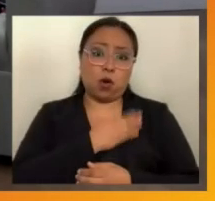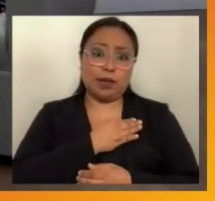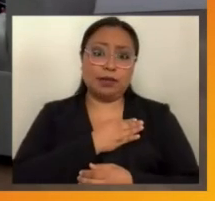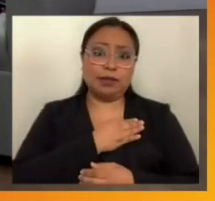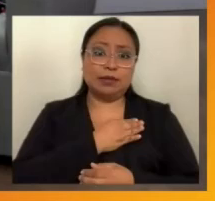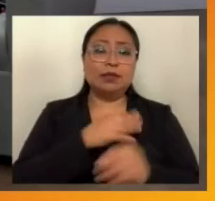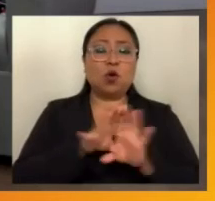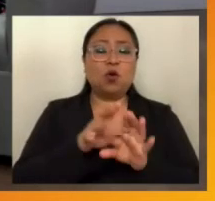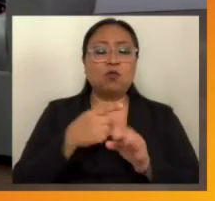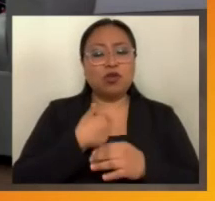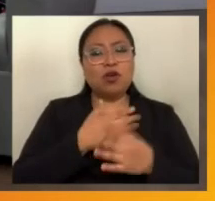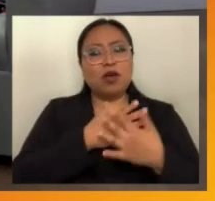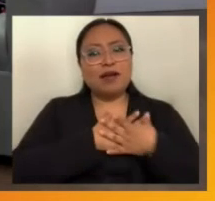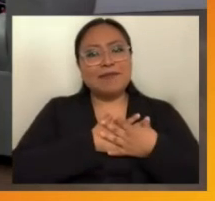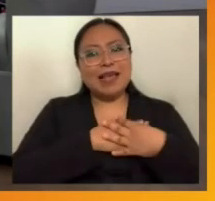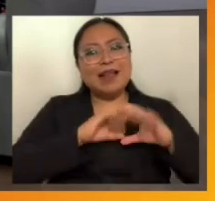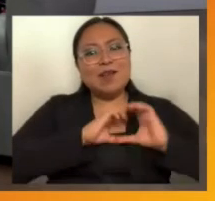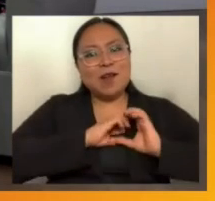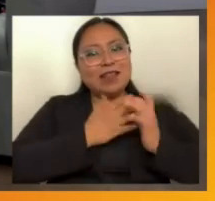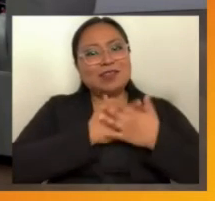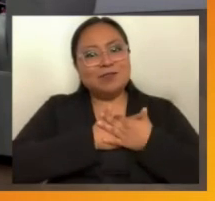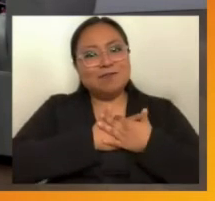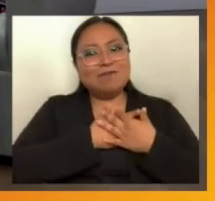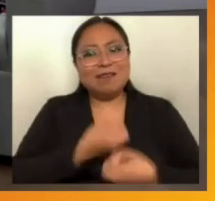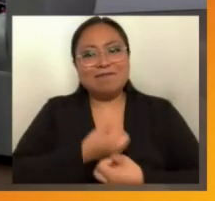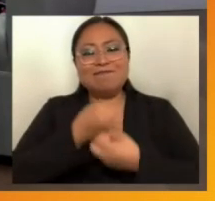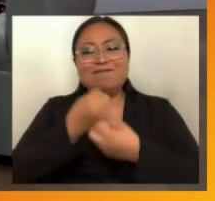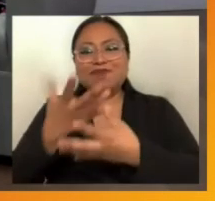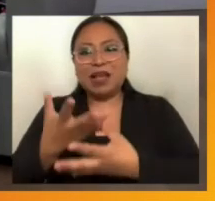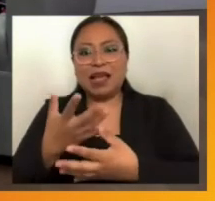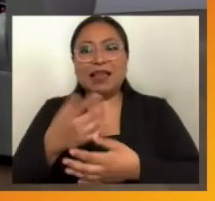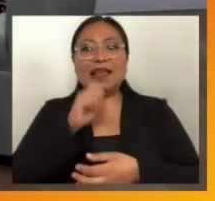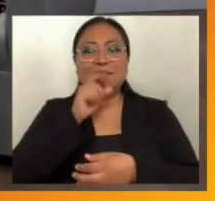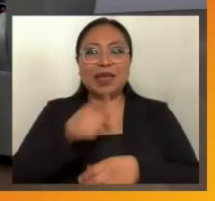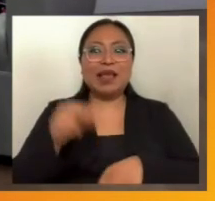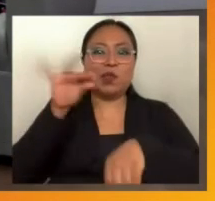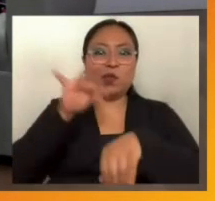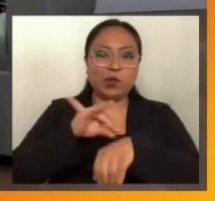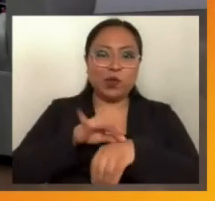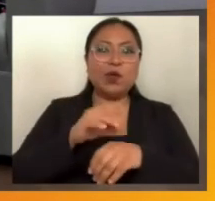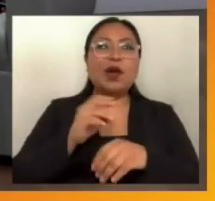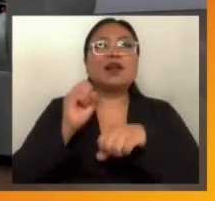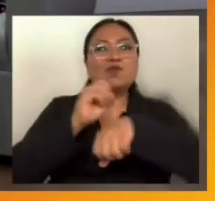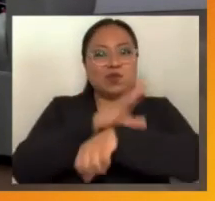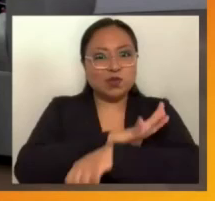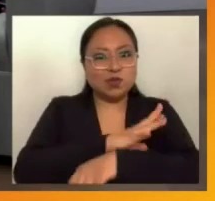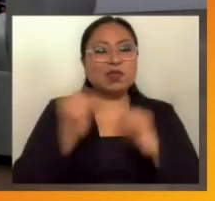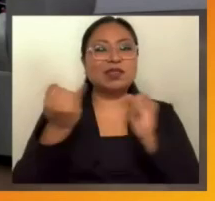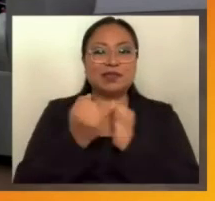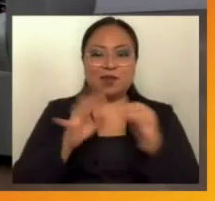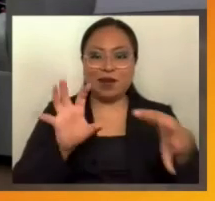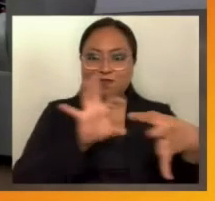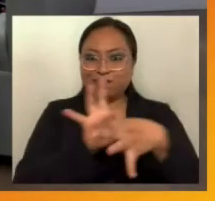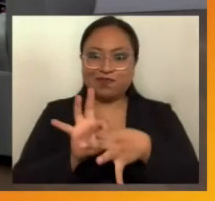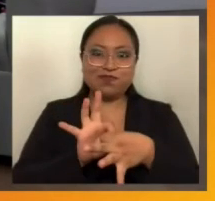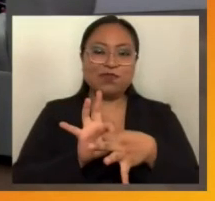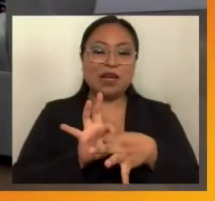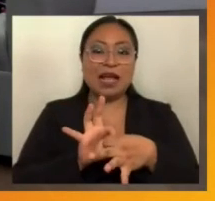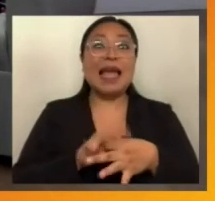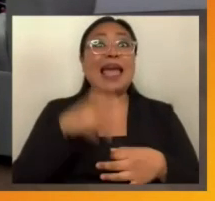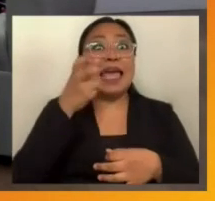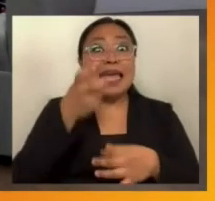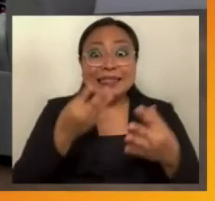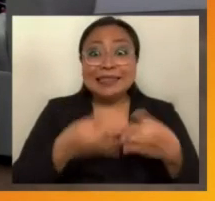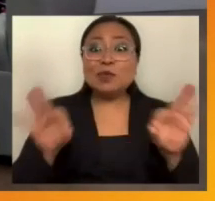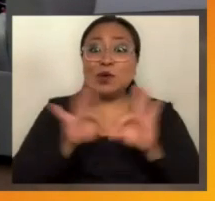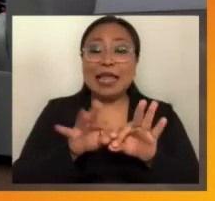trae con todo el corazón, trae toda la parte médica, pero también la parte emocional. Sí, creo que es parte fundamental del tratamiento,